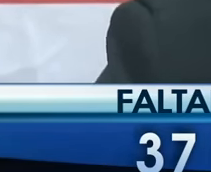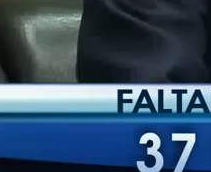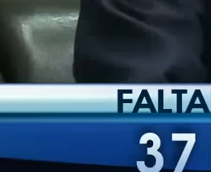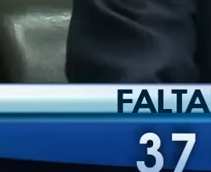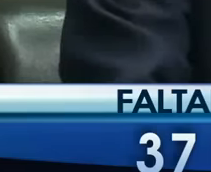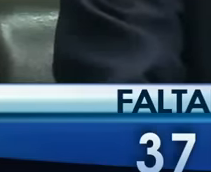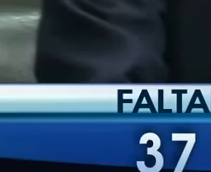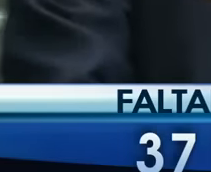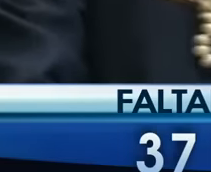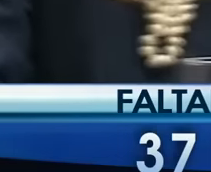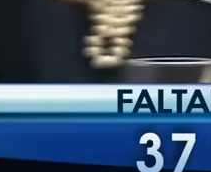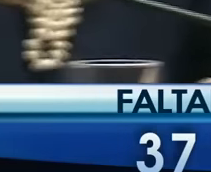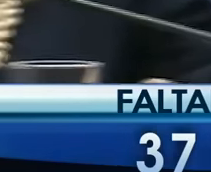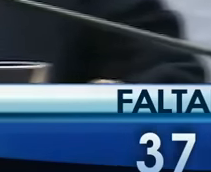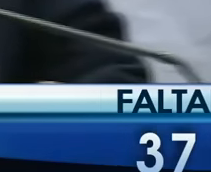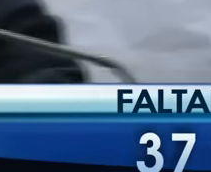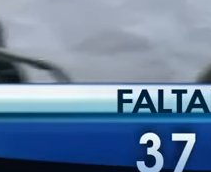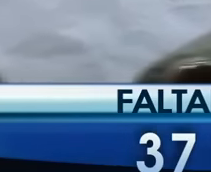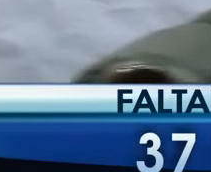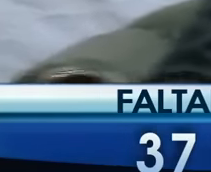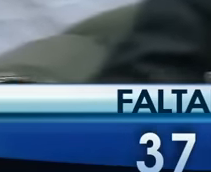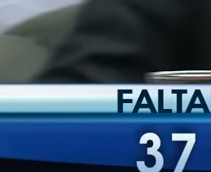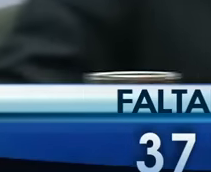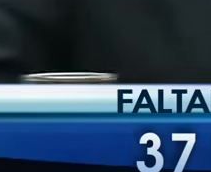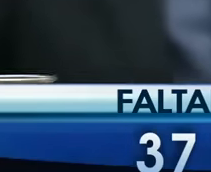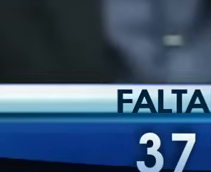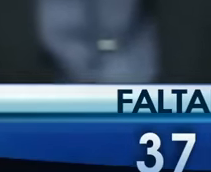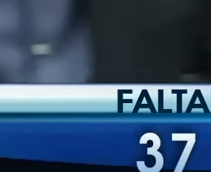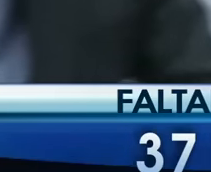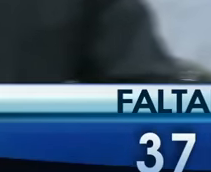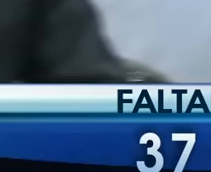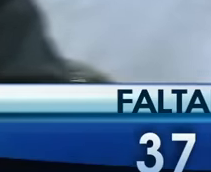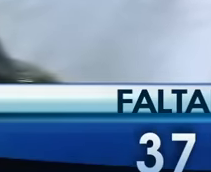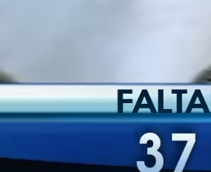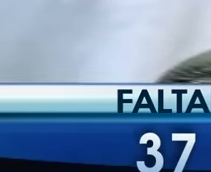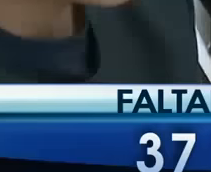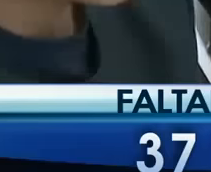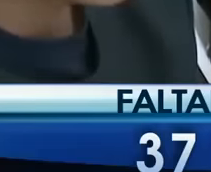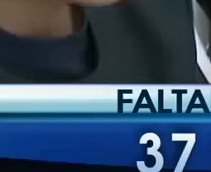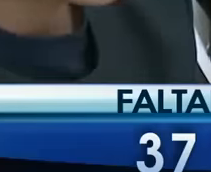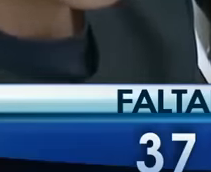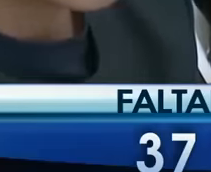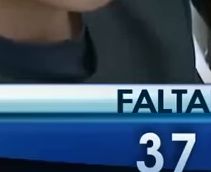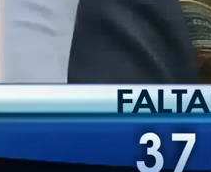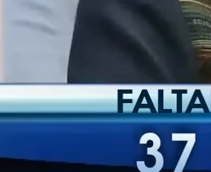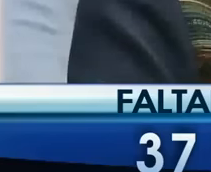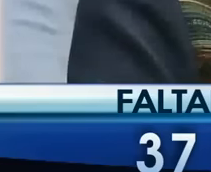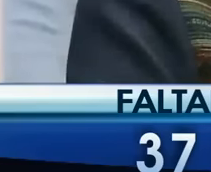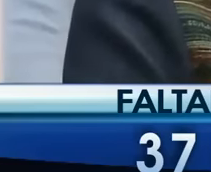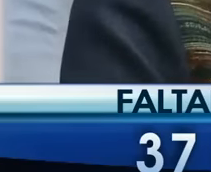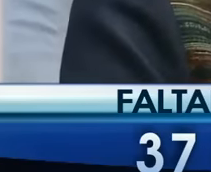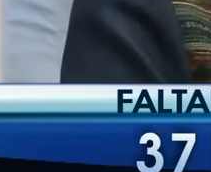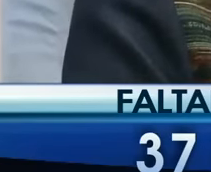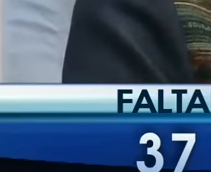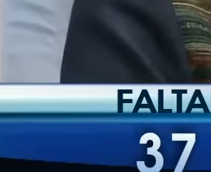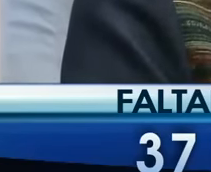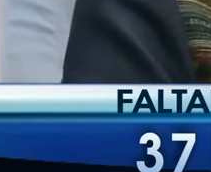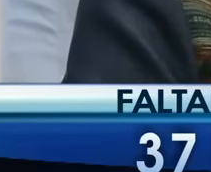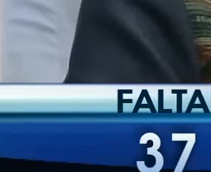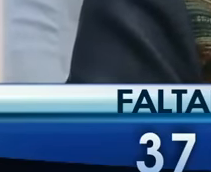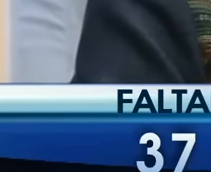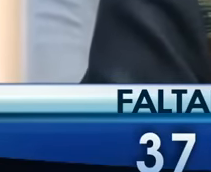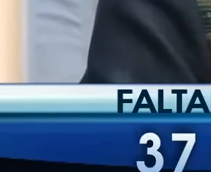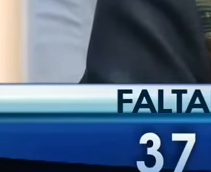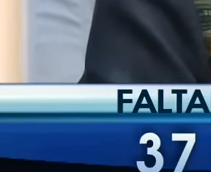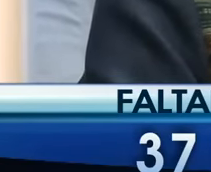asambleístas. Autoridades universitarias explicaron el mecanismo de este ejercicio de conteo rápido. El número total